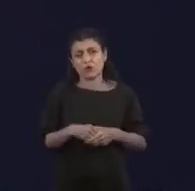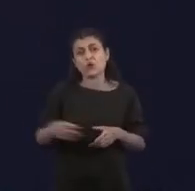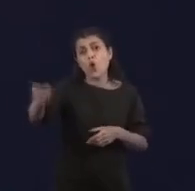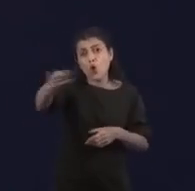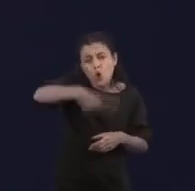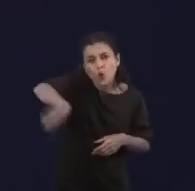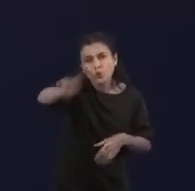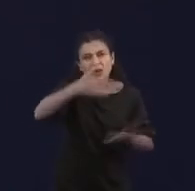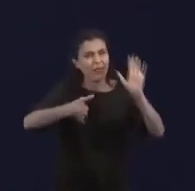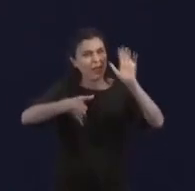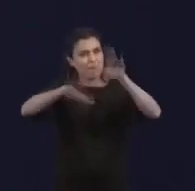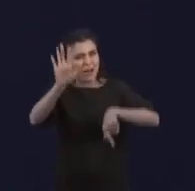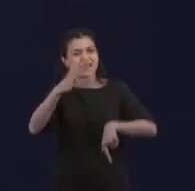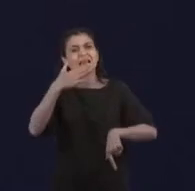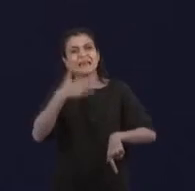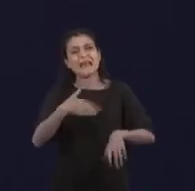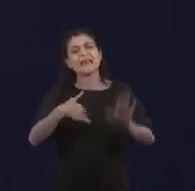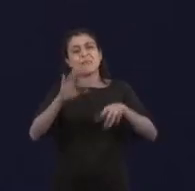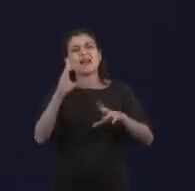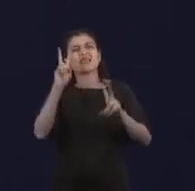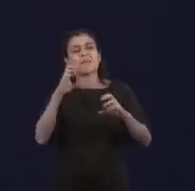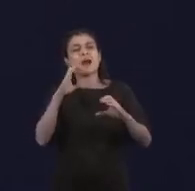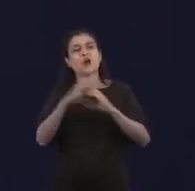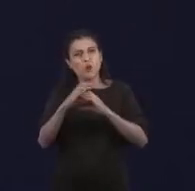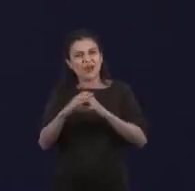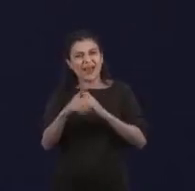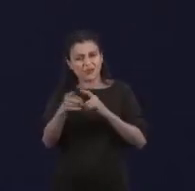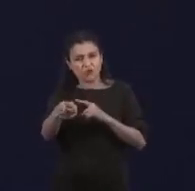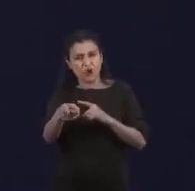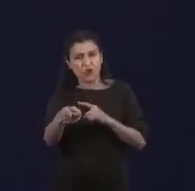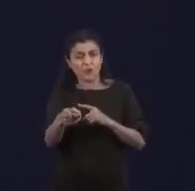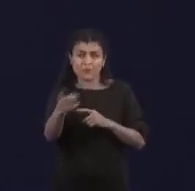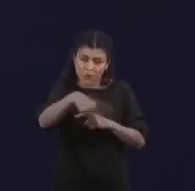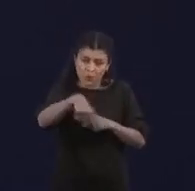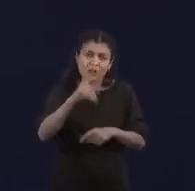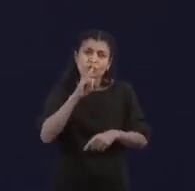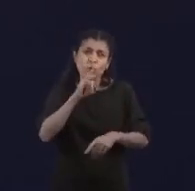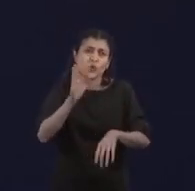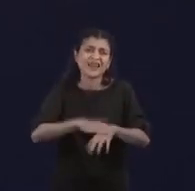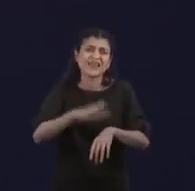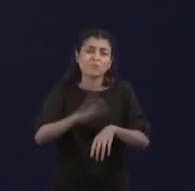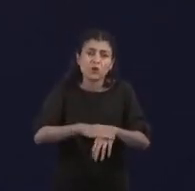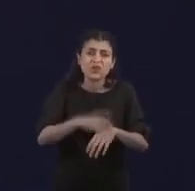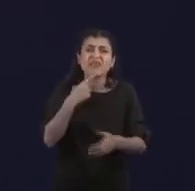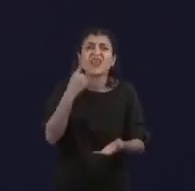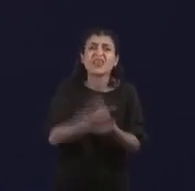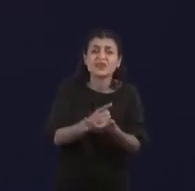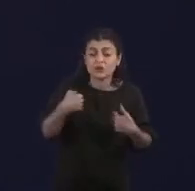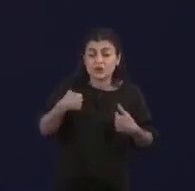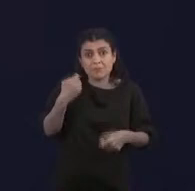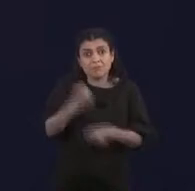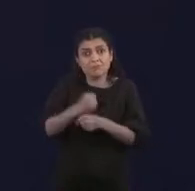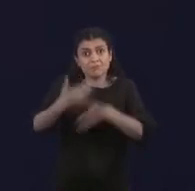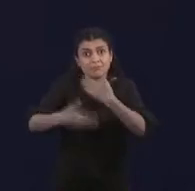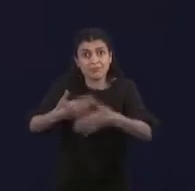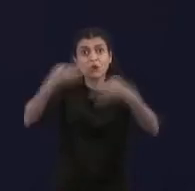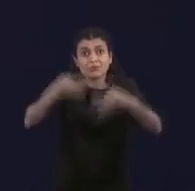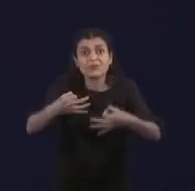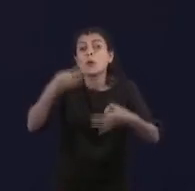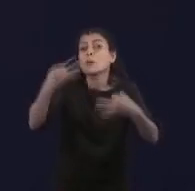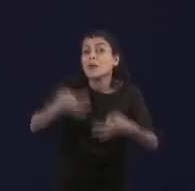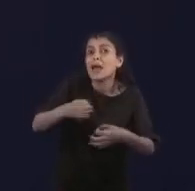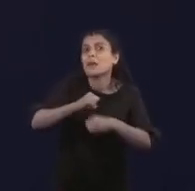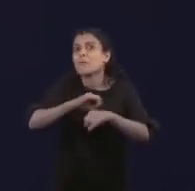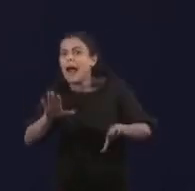aquellos que entienden muchísimo más de comunicación que yo, serán los encargados de dictaminar si eso efectivamente se hace bien, mal o de